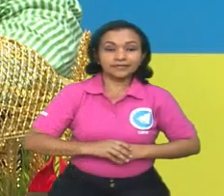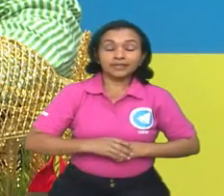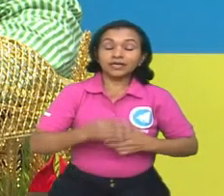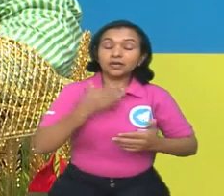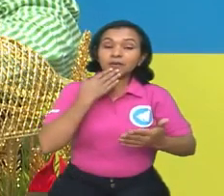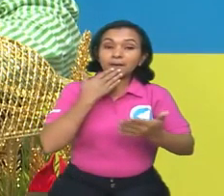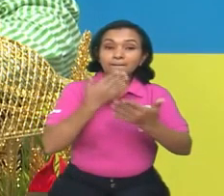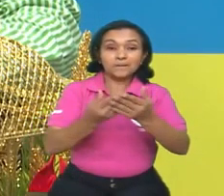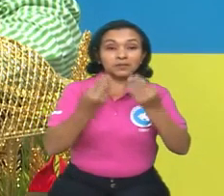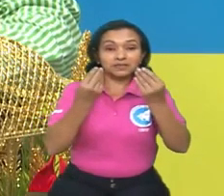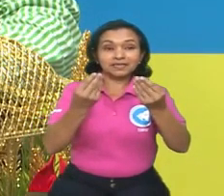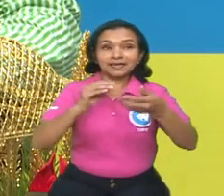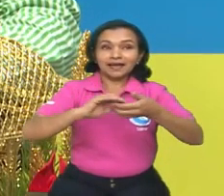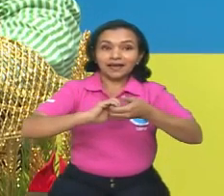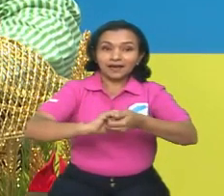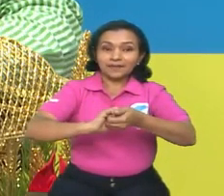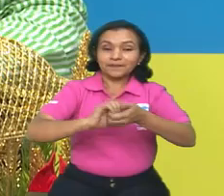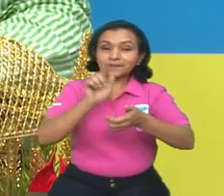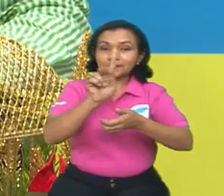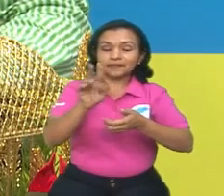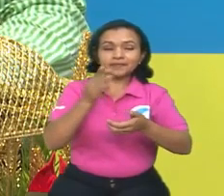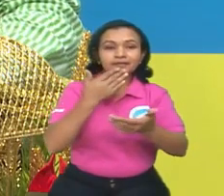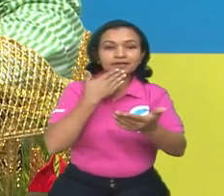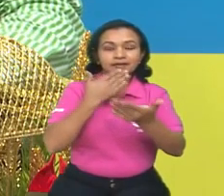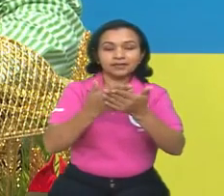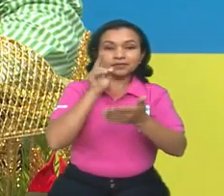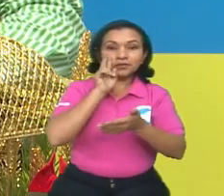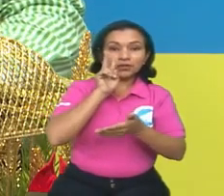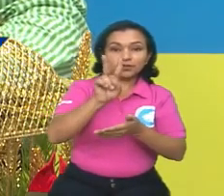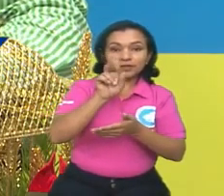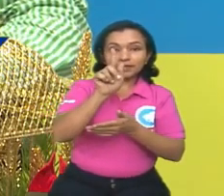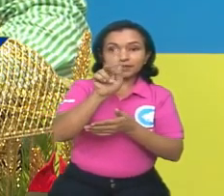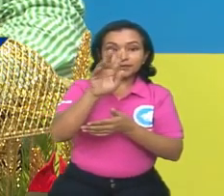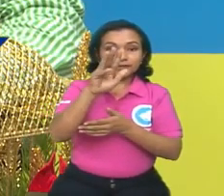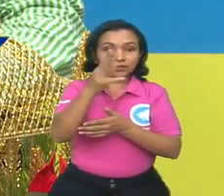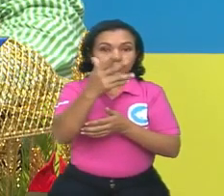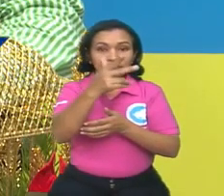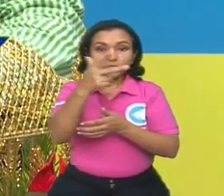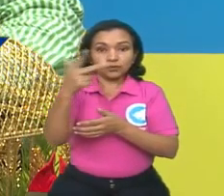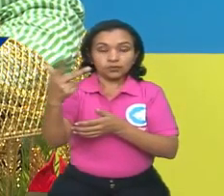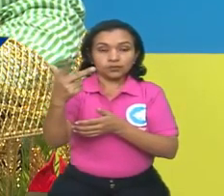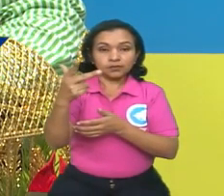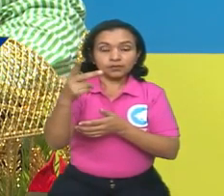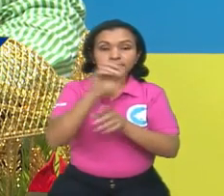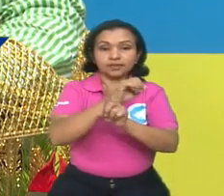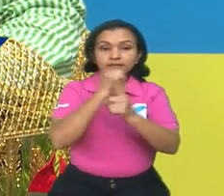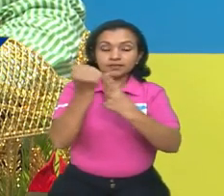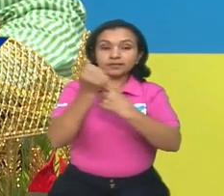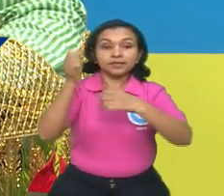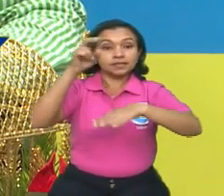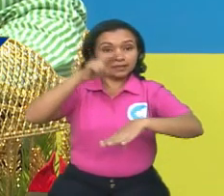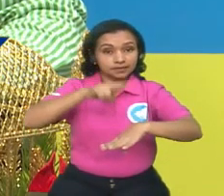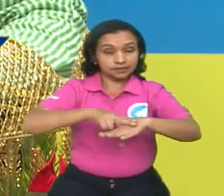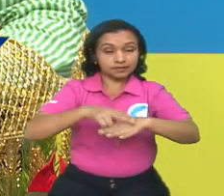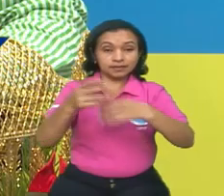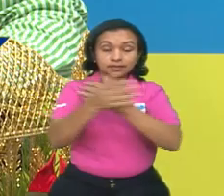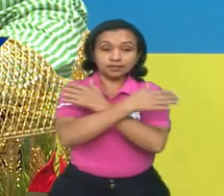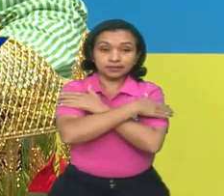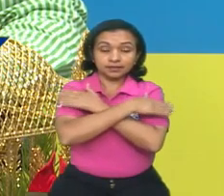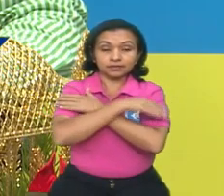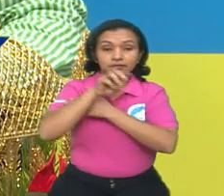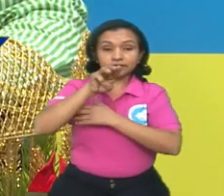Muchas gracias, amigos televidentes. Gracias por estar en sintonía del canal parlamentario, el canal 98, el canal de la Asamblea Nacional. Les saluda